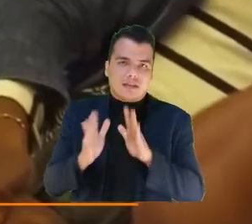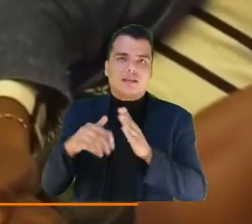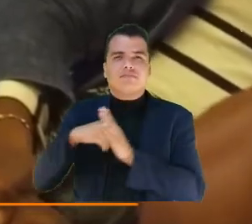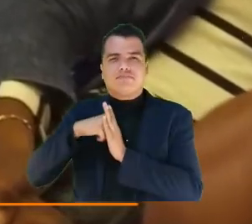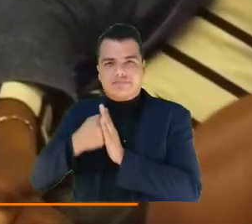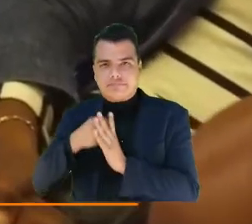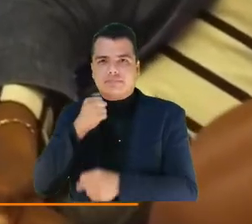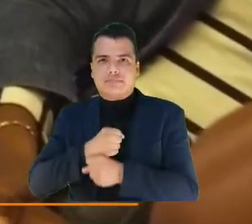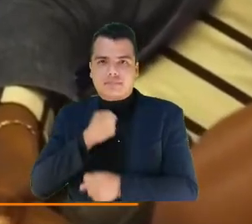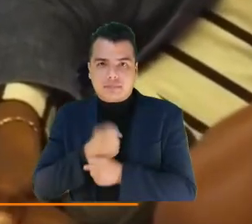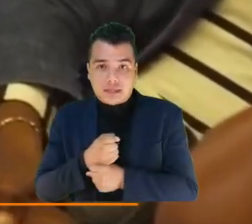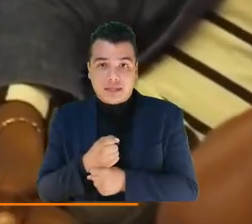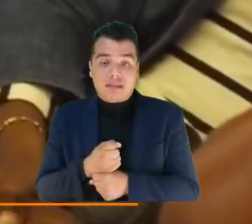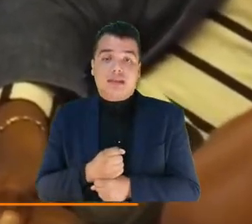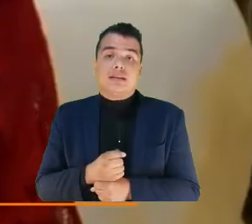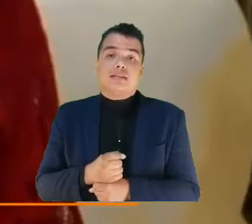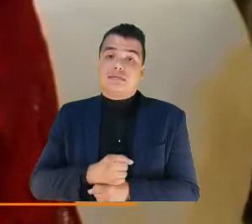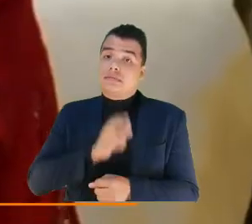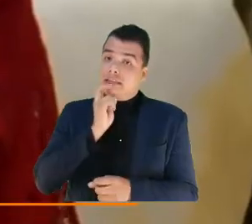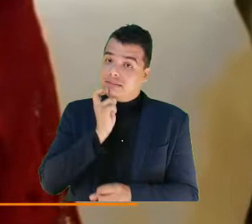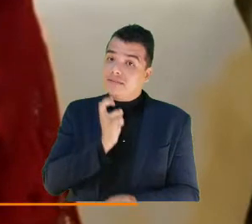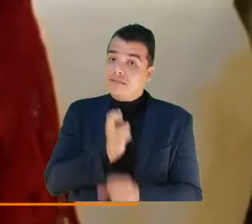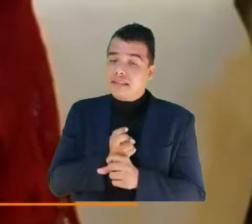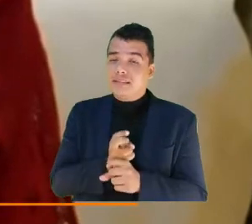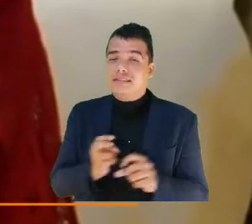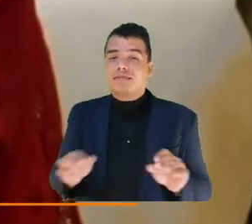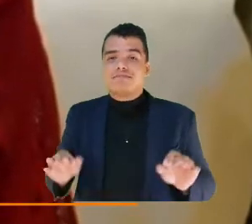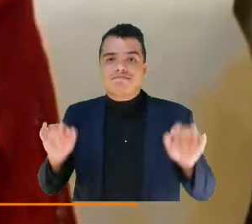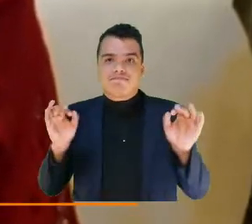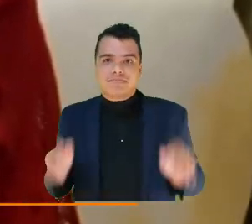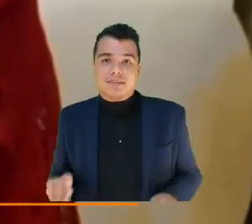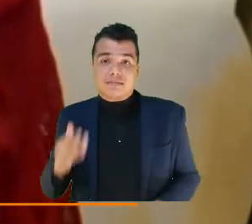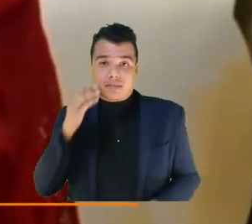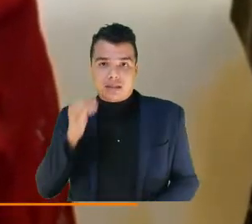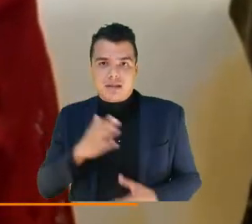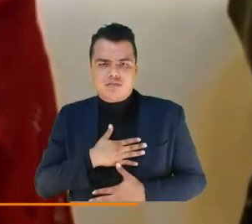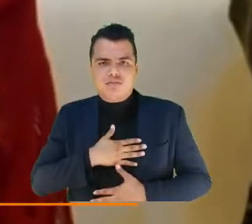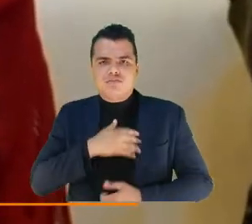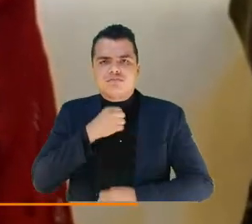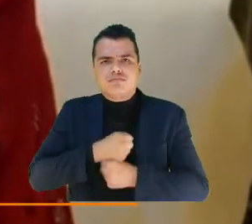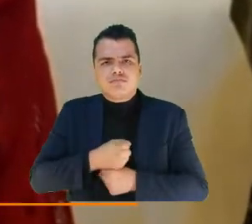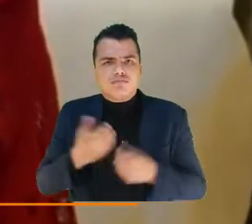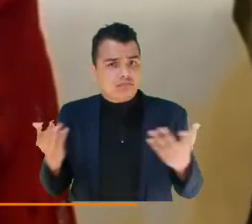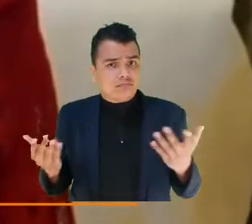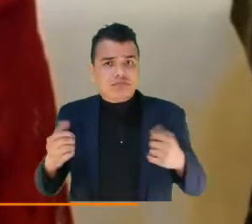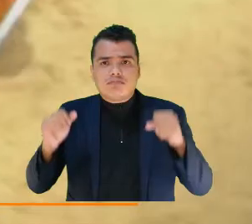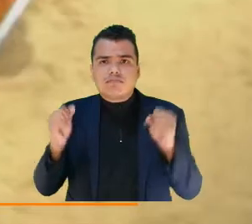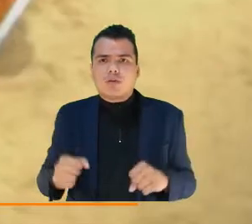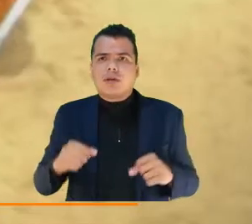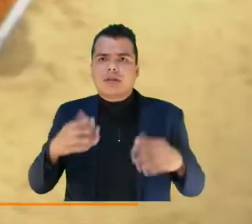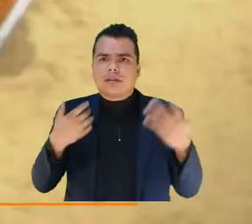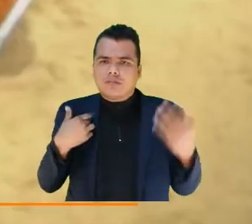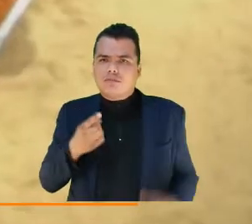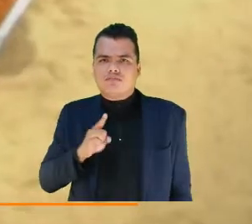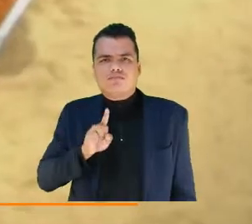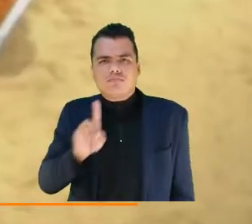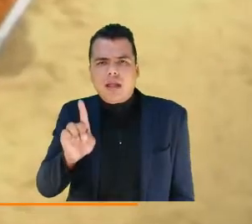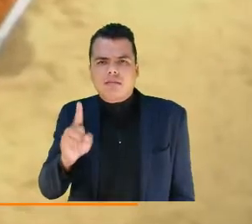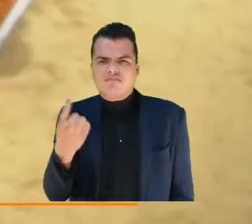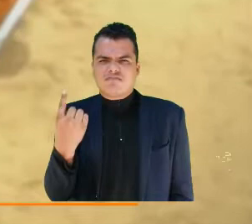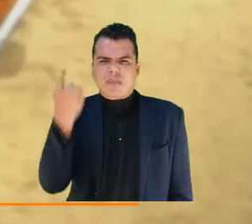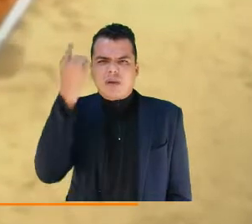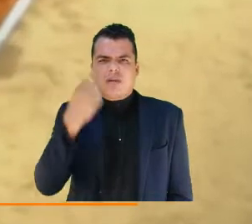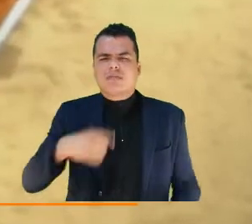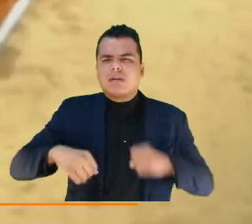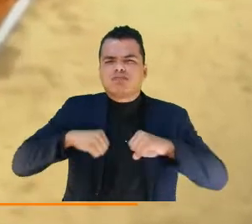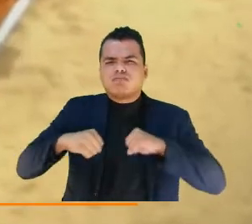había podido juntar para pagar, ¿no? Y ahora como mujer estoy en esto diciendo, bueno, vamos a disputarnos la política desde